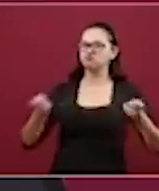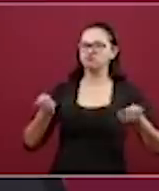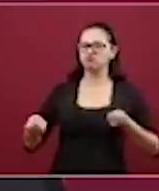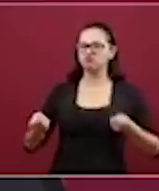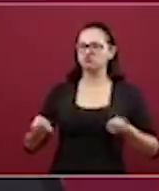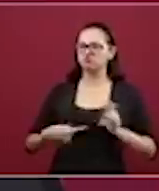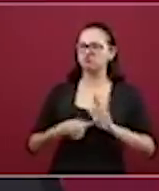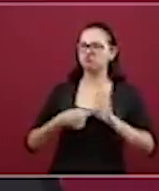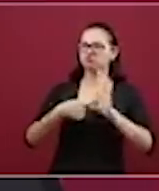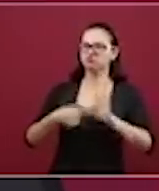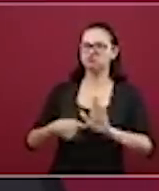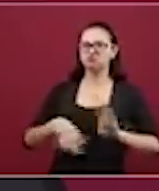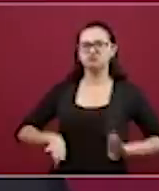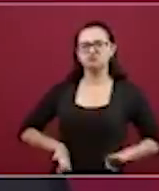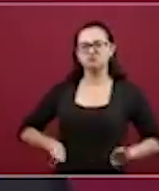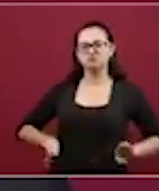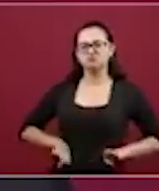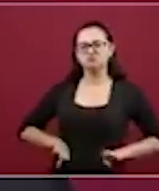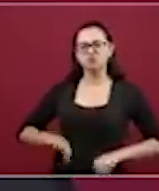honesto,